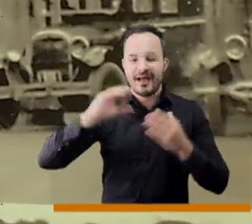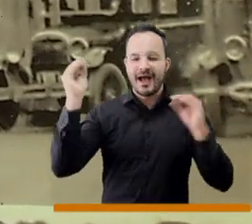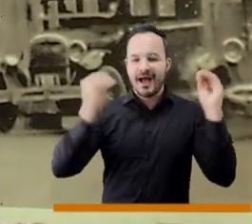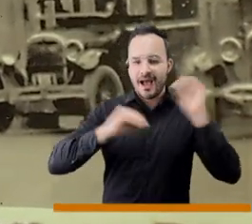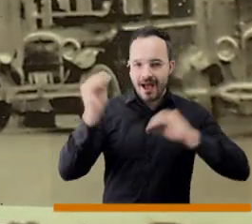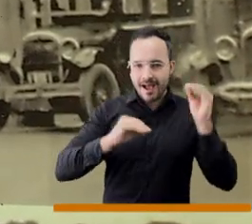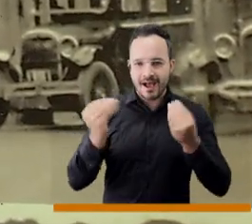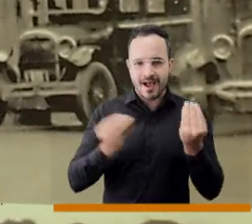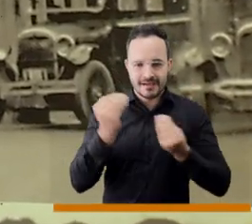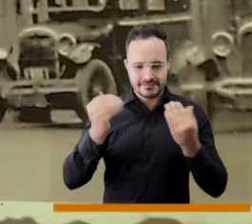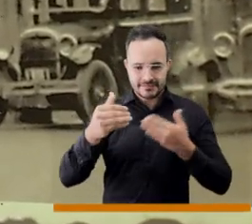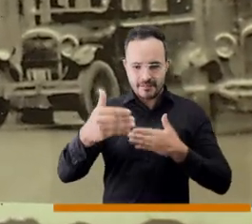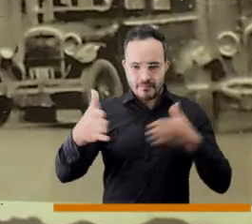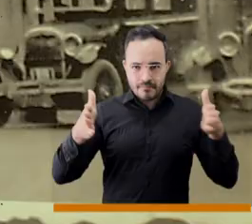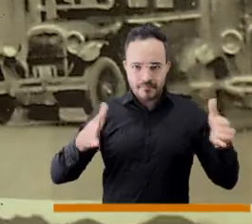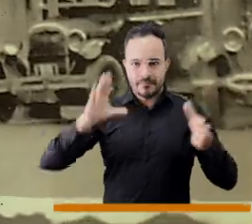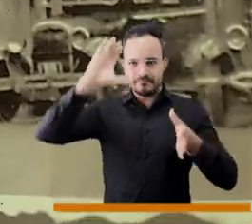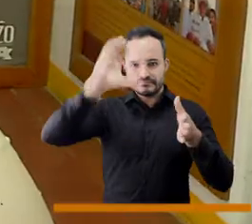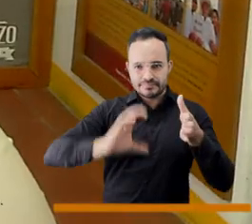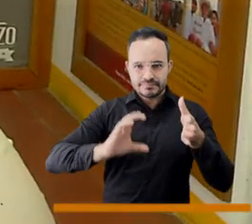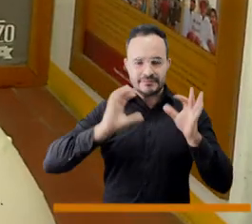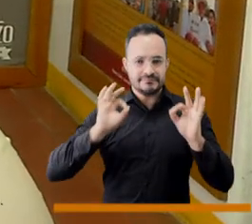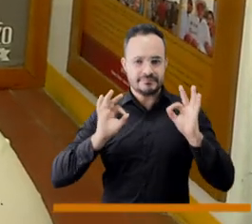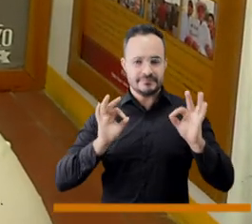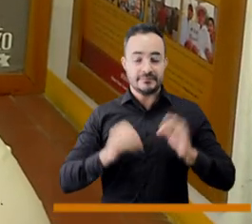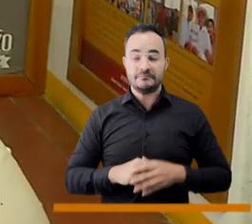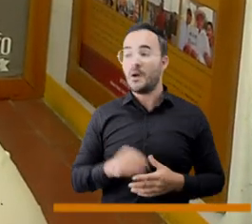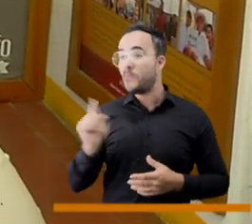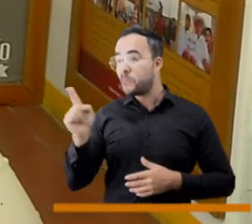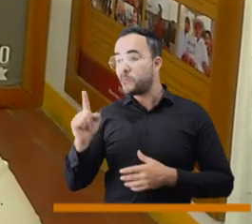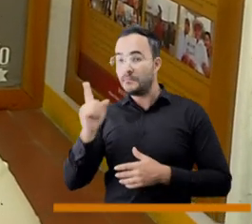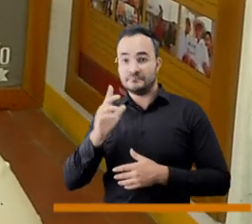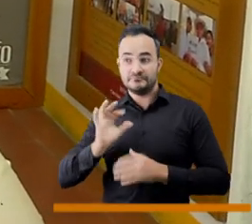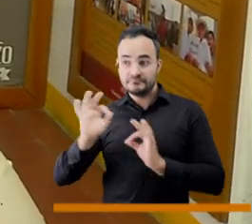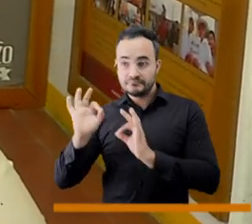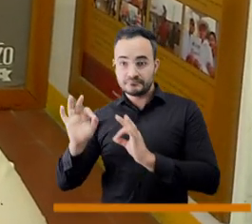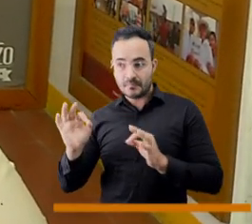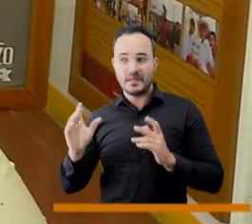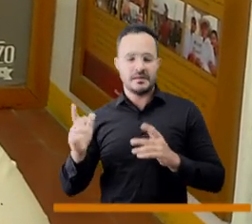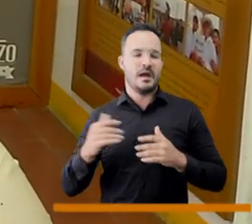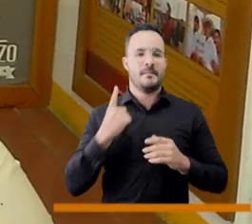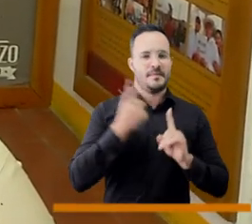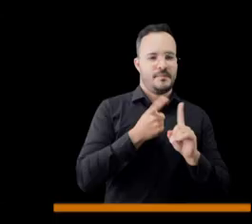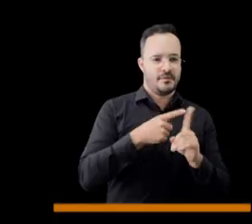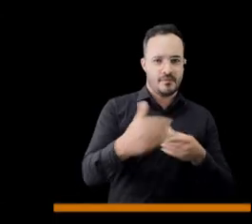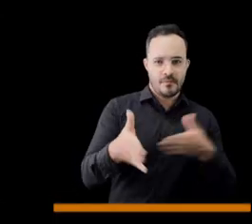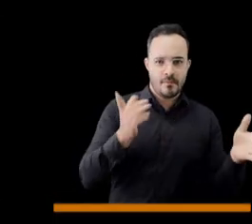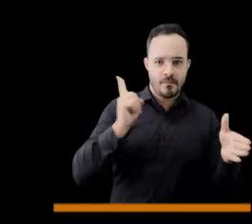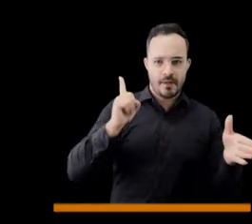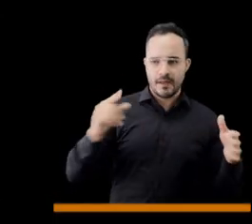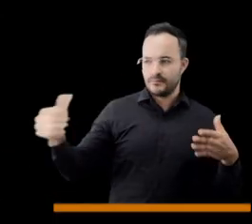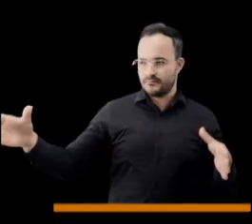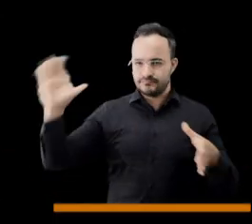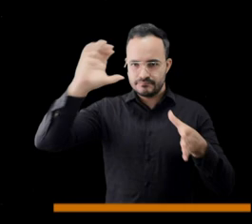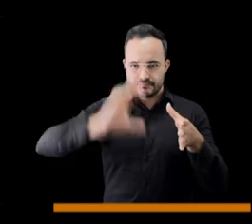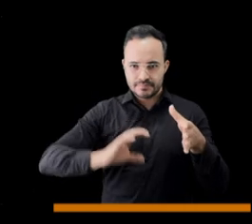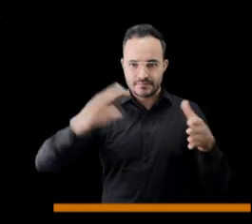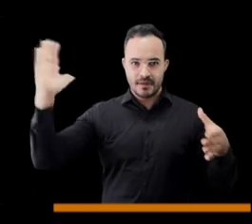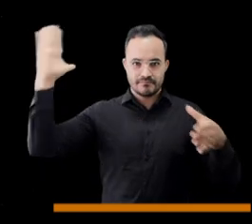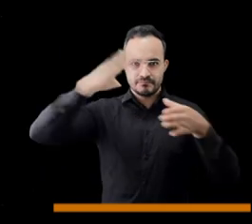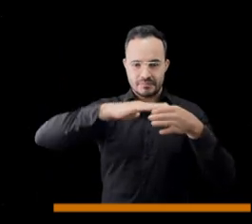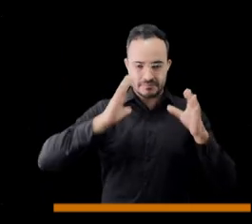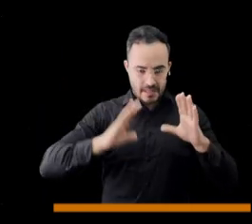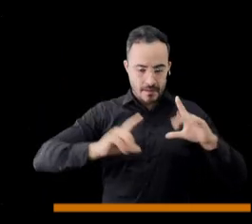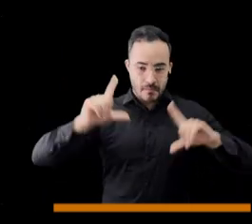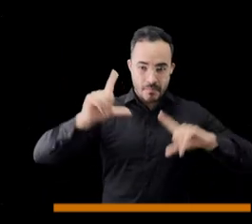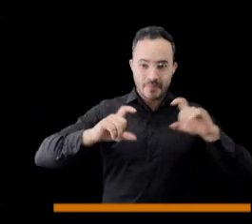alguien en la localidad las sabía hacer, cogían una cámara sí de fábrica y hacían este cajón de madera, sí, donde meten un